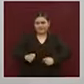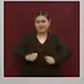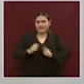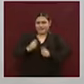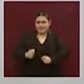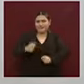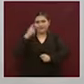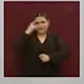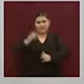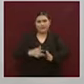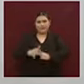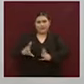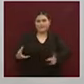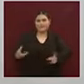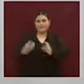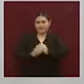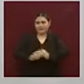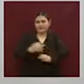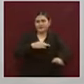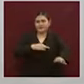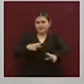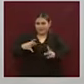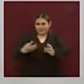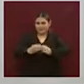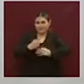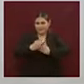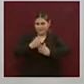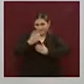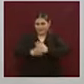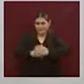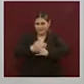les va a apoyar y se les va a incorporar en el programa.